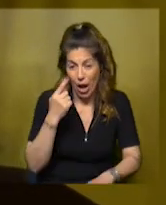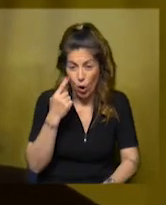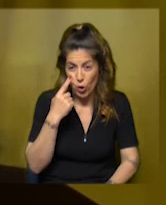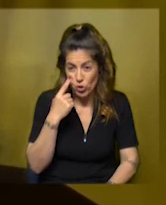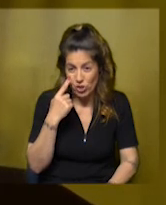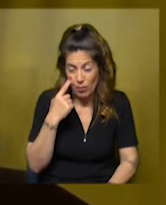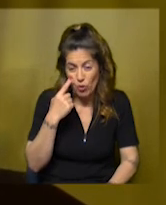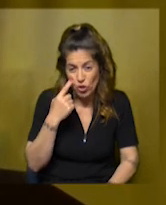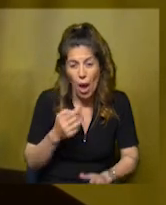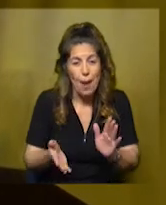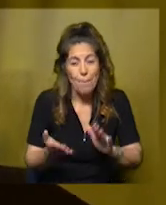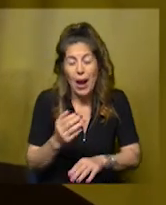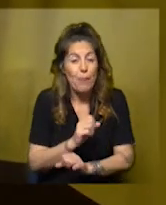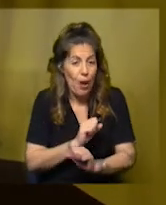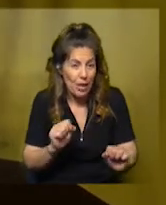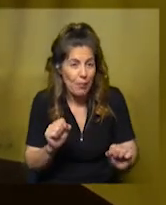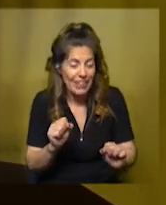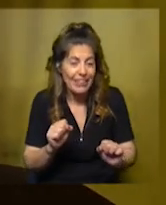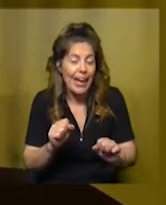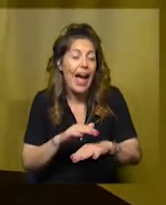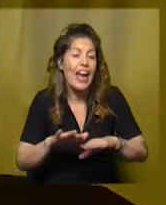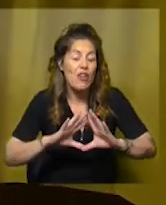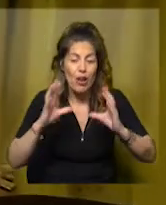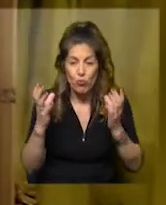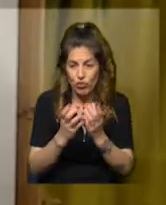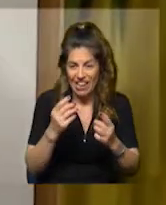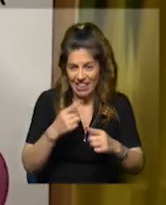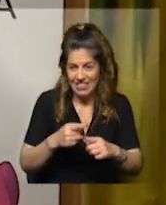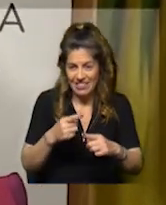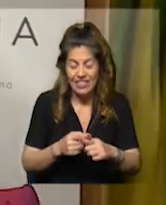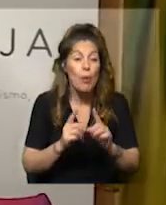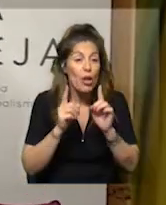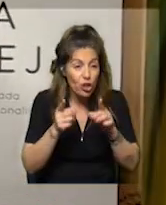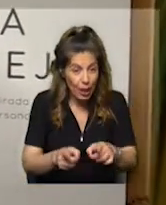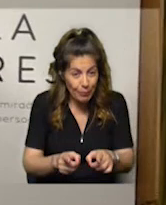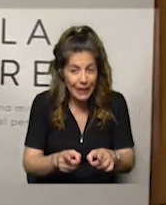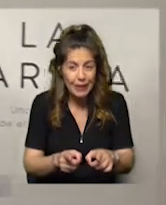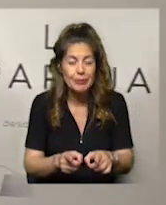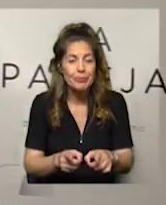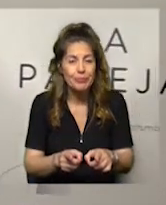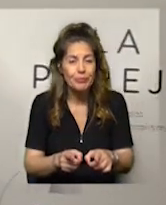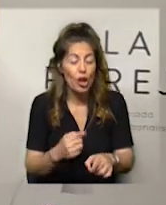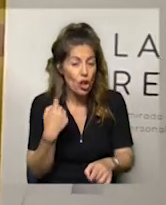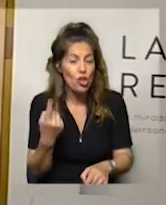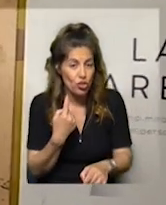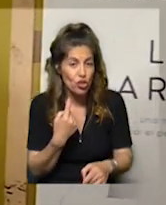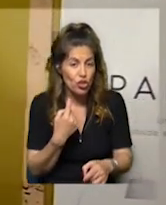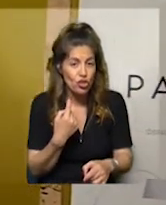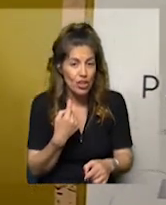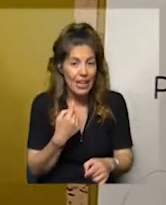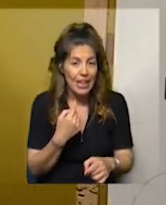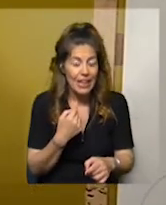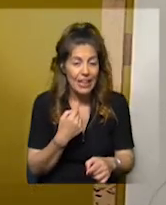que más probablemente a nivel mundial existe pero también este nosotros nos instalamos también